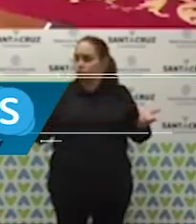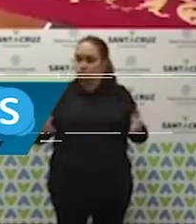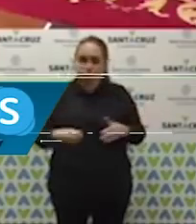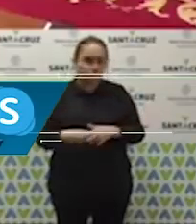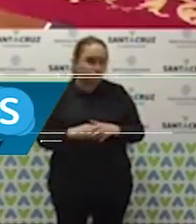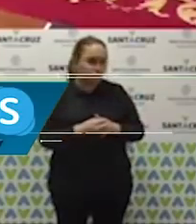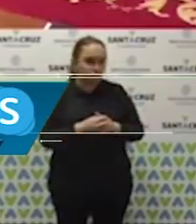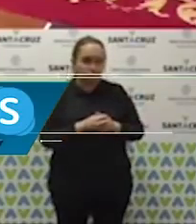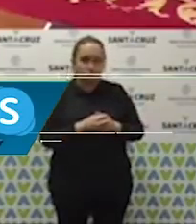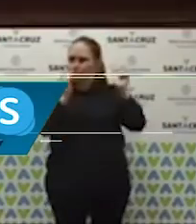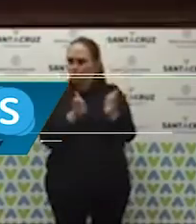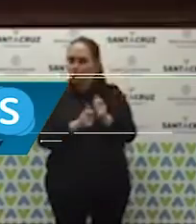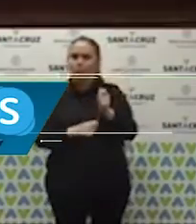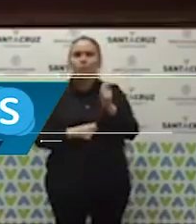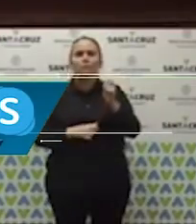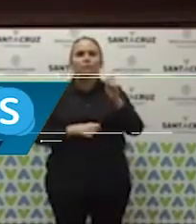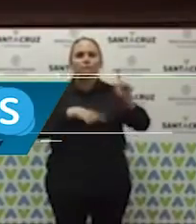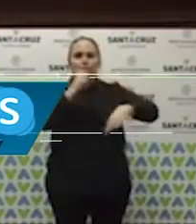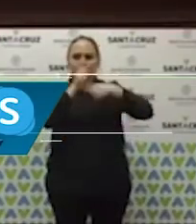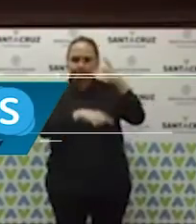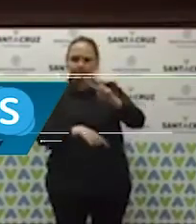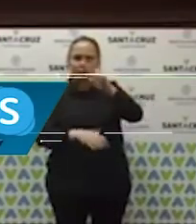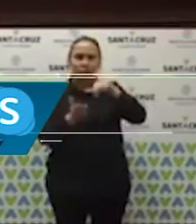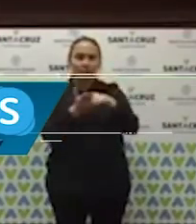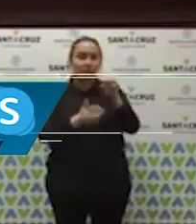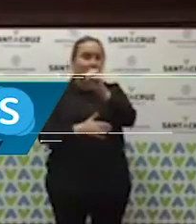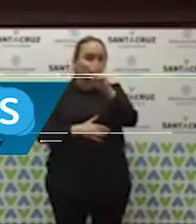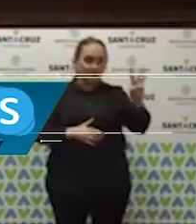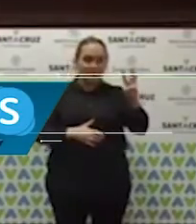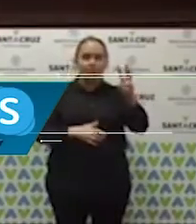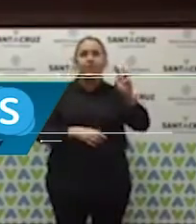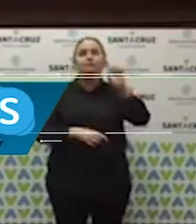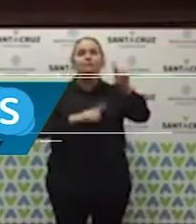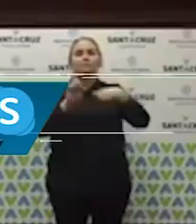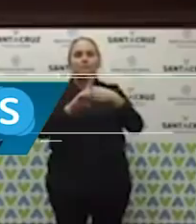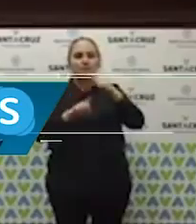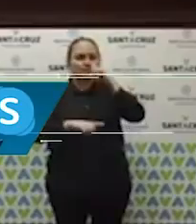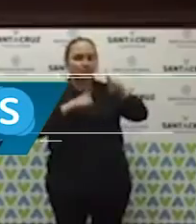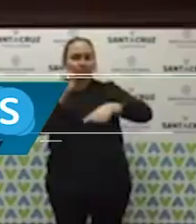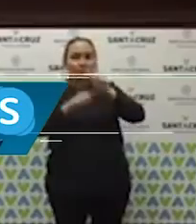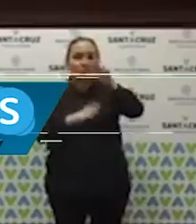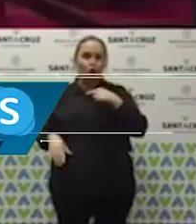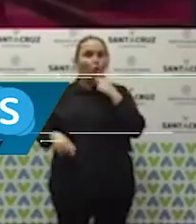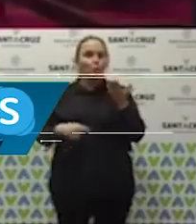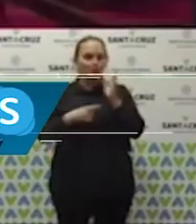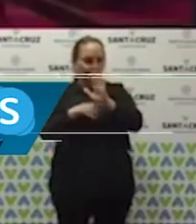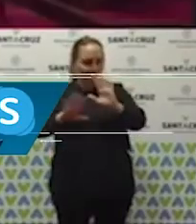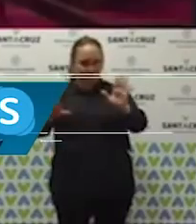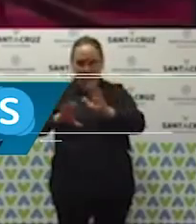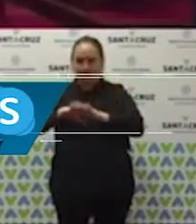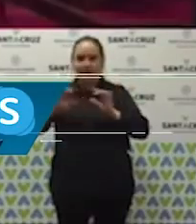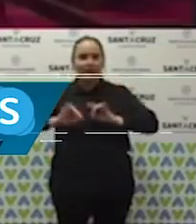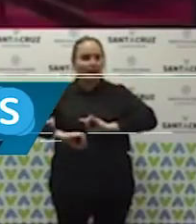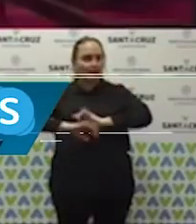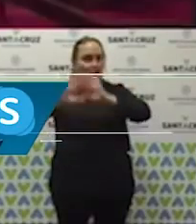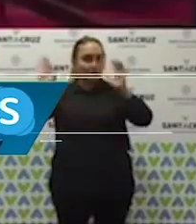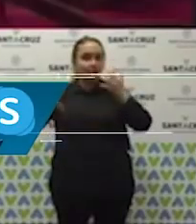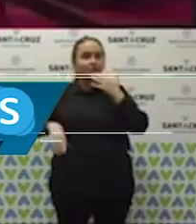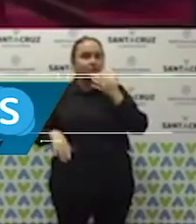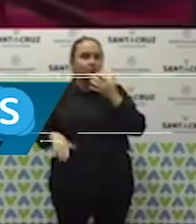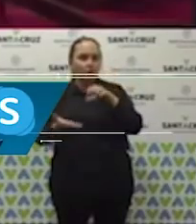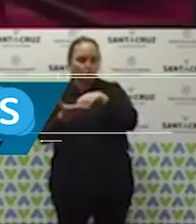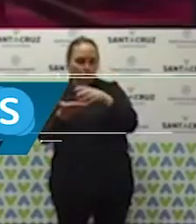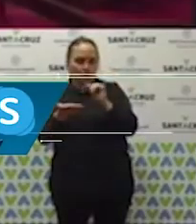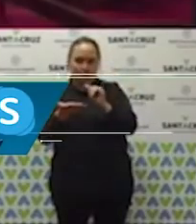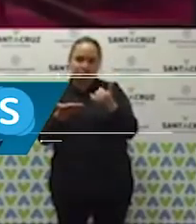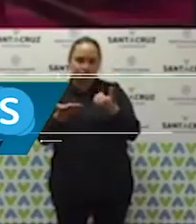ocasión de abrir la delegación, o sea, ahí, conoce bien la isla. Bueno, pues en Arona se está produciendo algo absolutamente